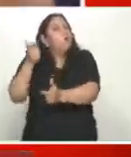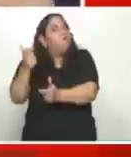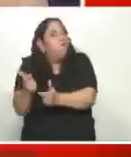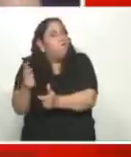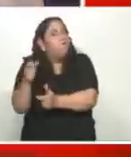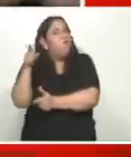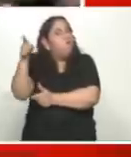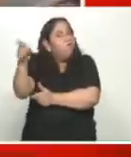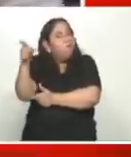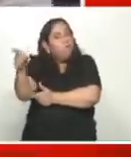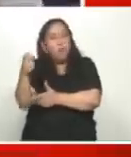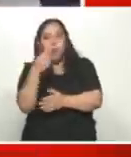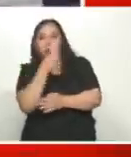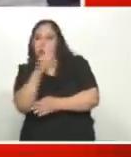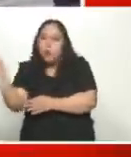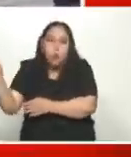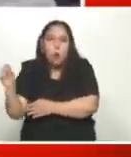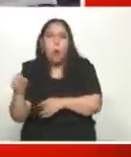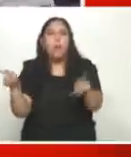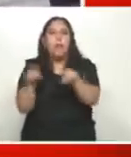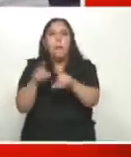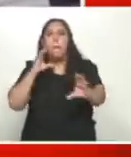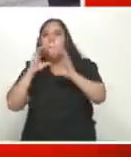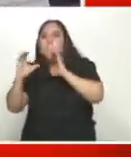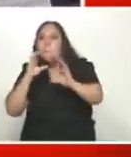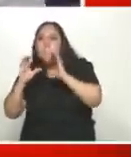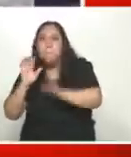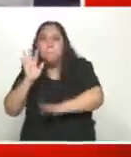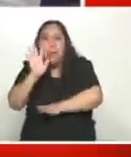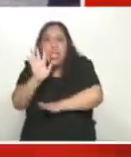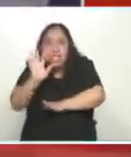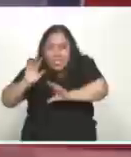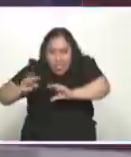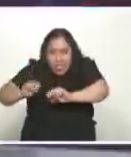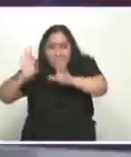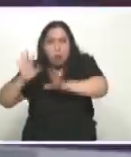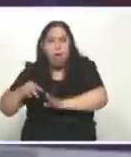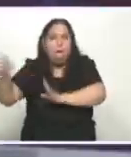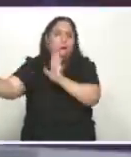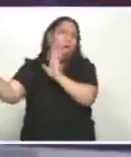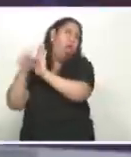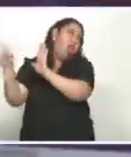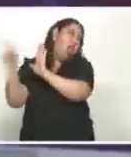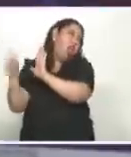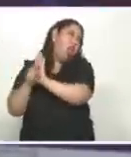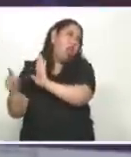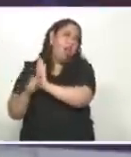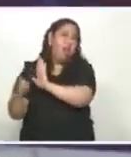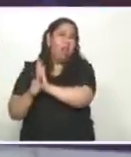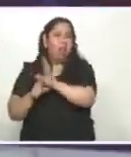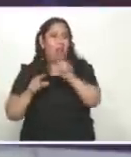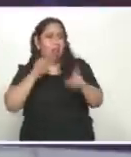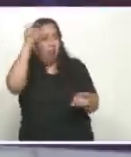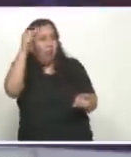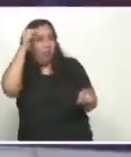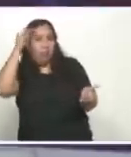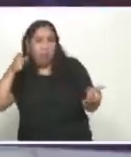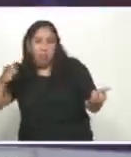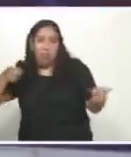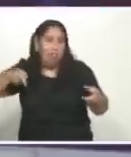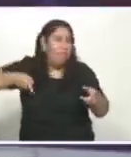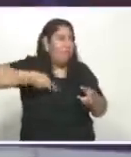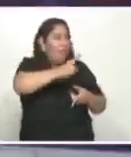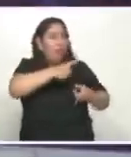grupos mediáticos que desde las 5 de la mañana tienen la tarea de desanimar. Ahora, con todo el nivel de